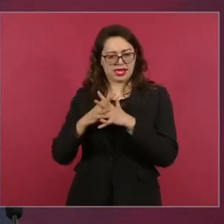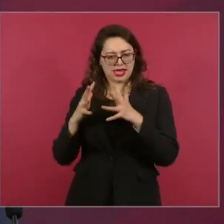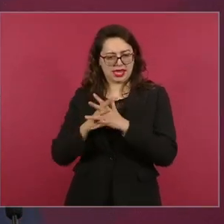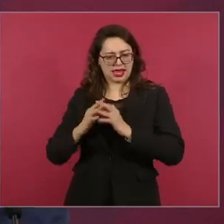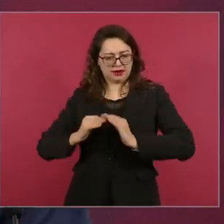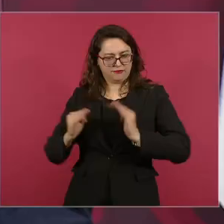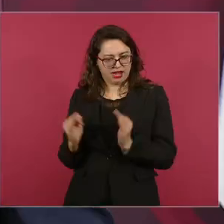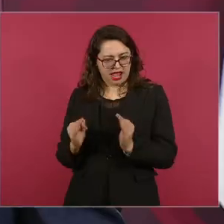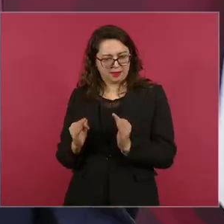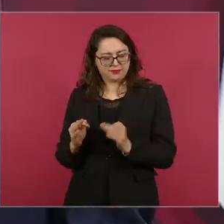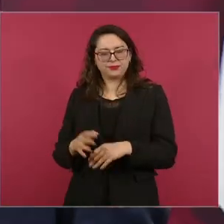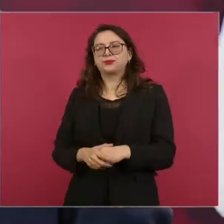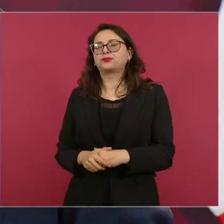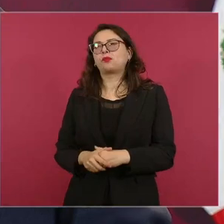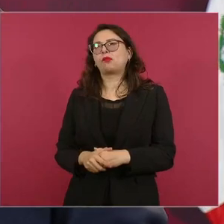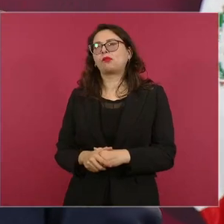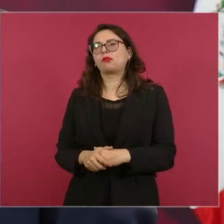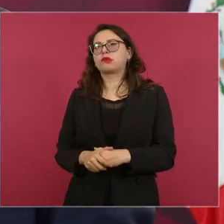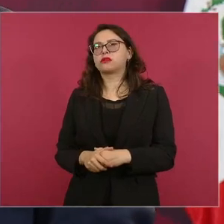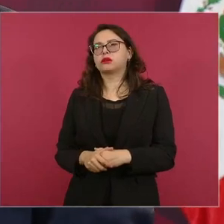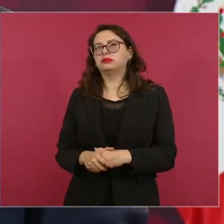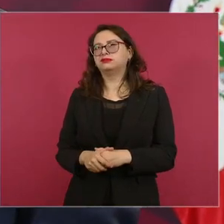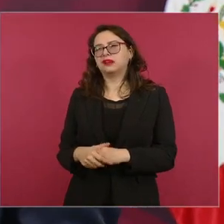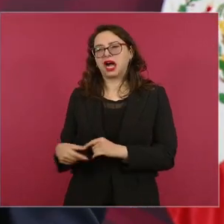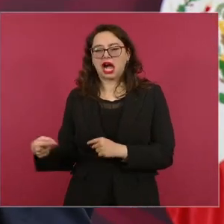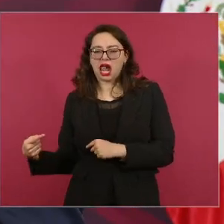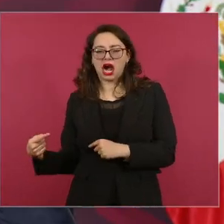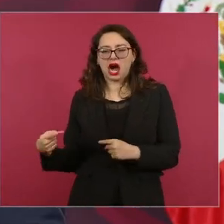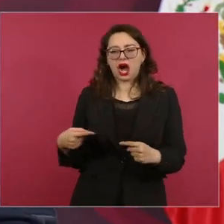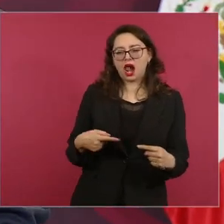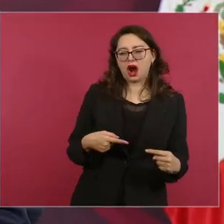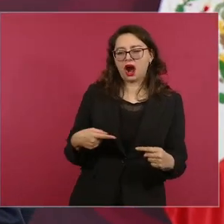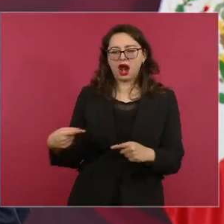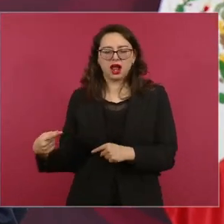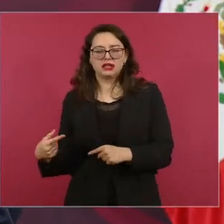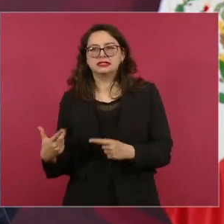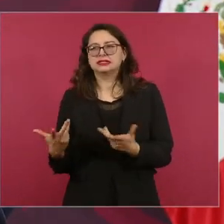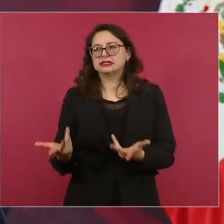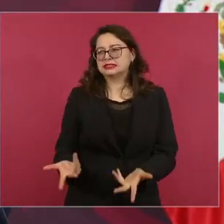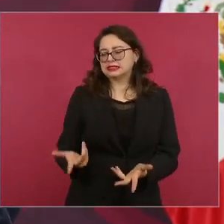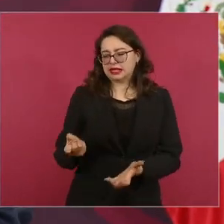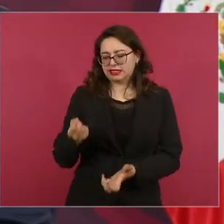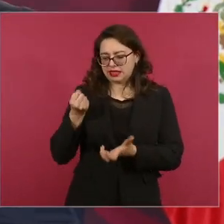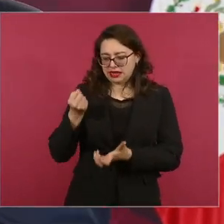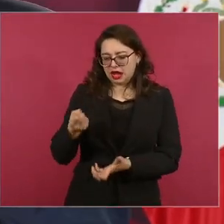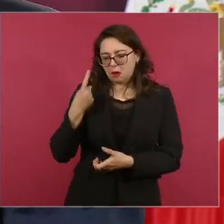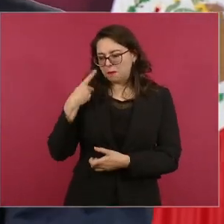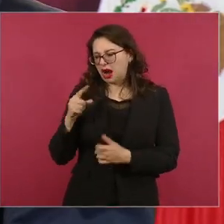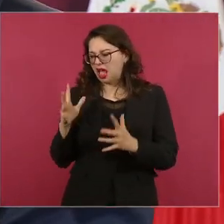y en vez de estar destinando tanto presupuesto